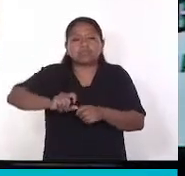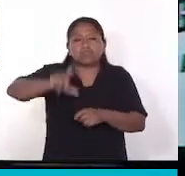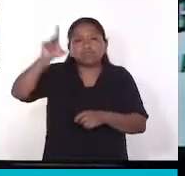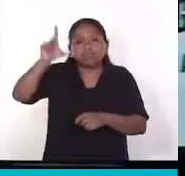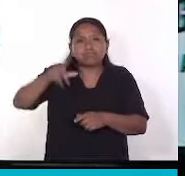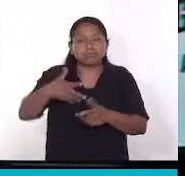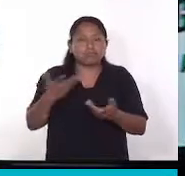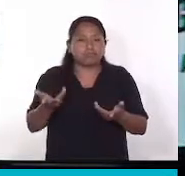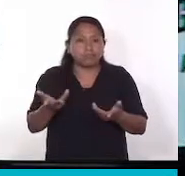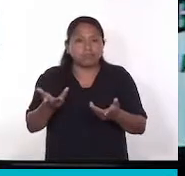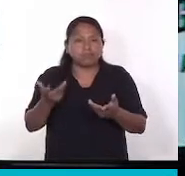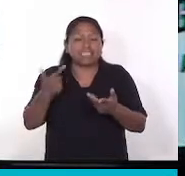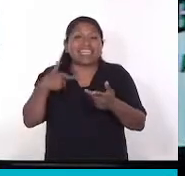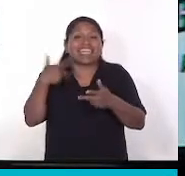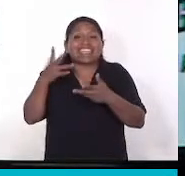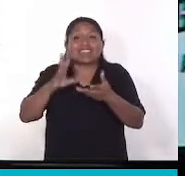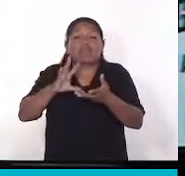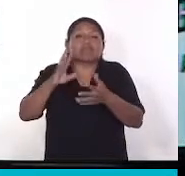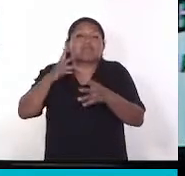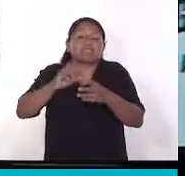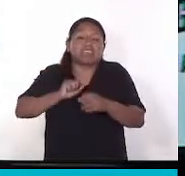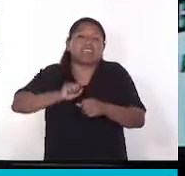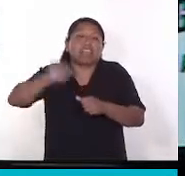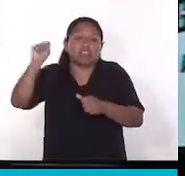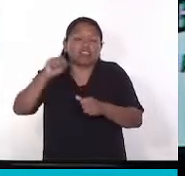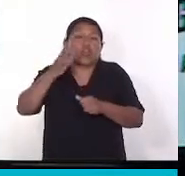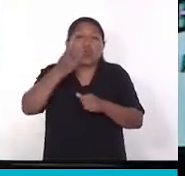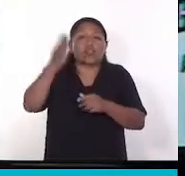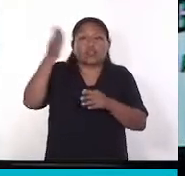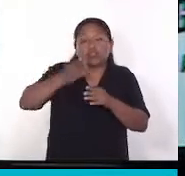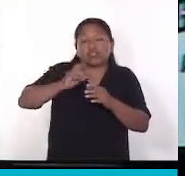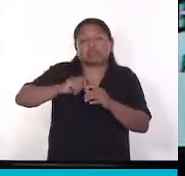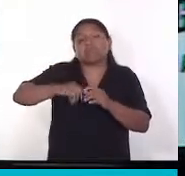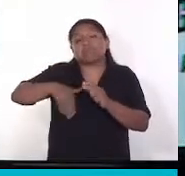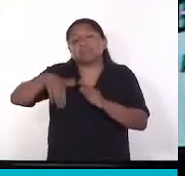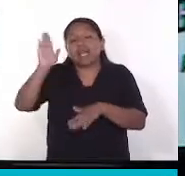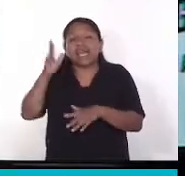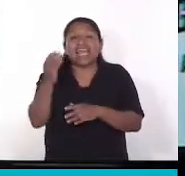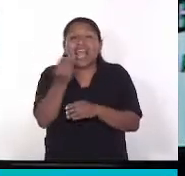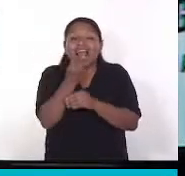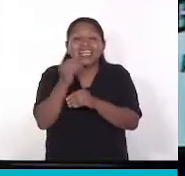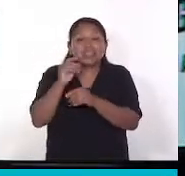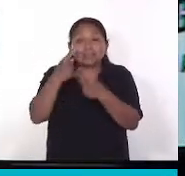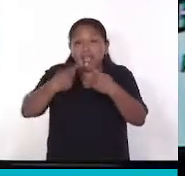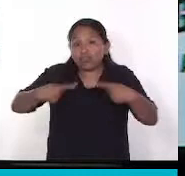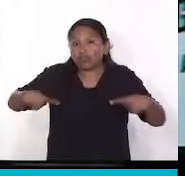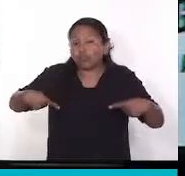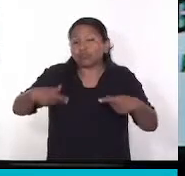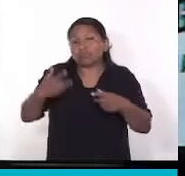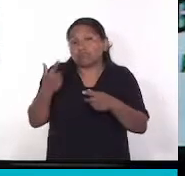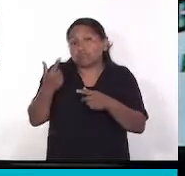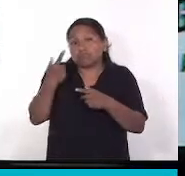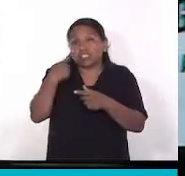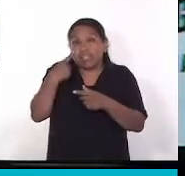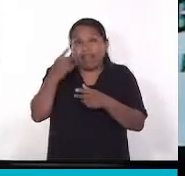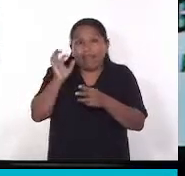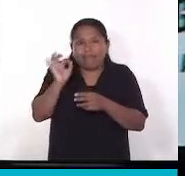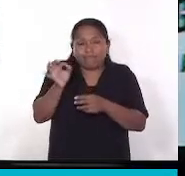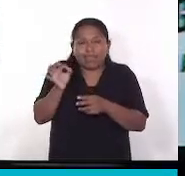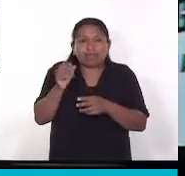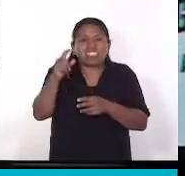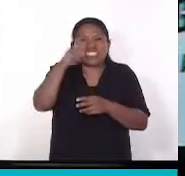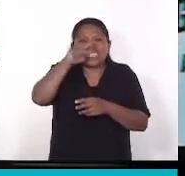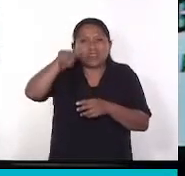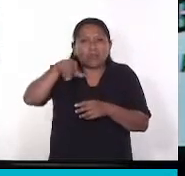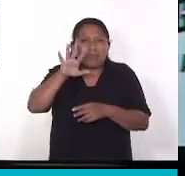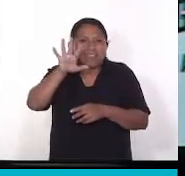que está alimentando esa inflación, arriba del 4%, pero que en los alimentos, en los datos de las últimas horas, conocimos que está en un